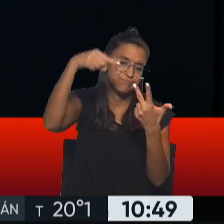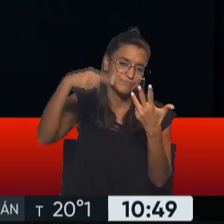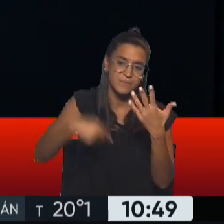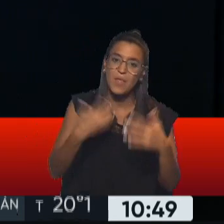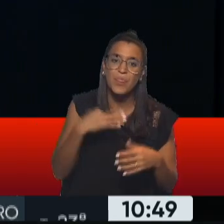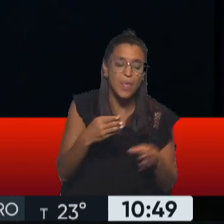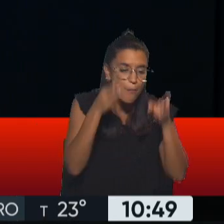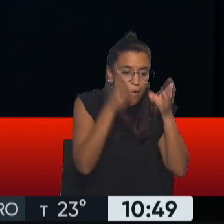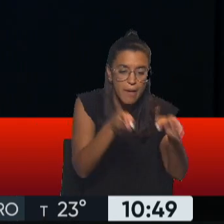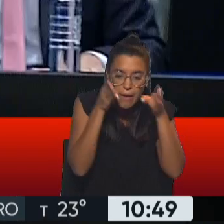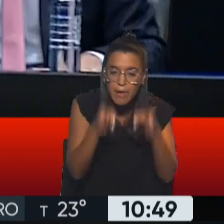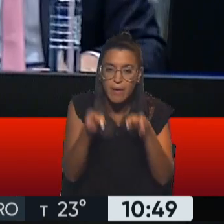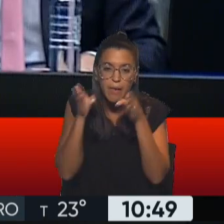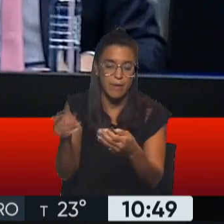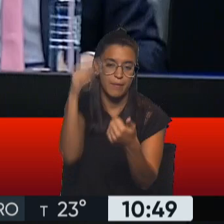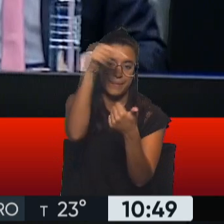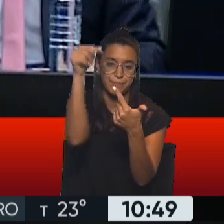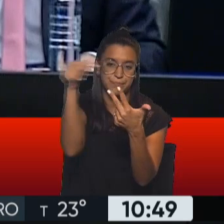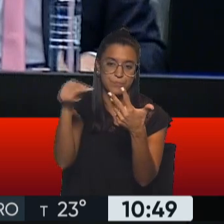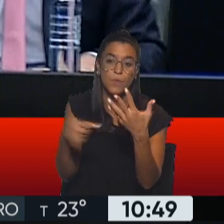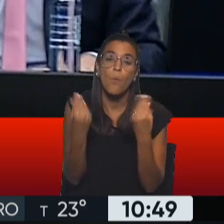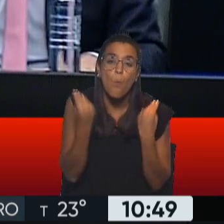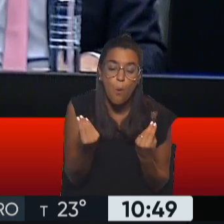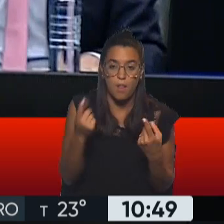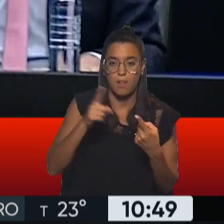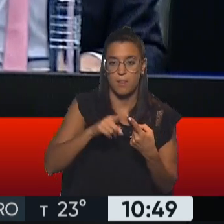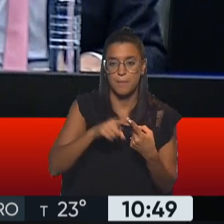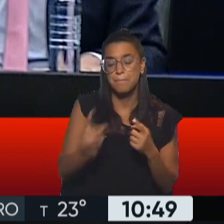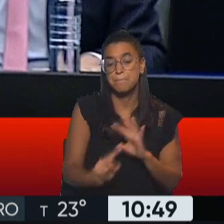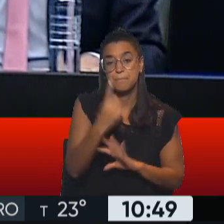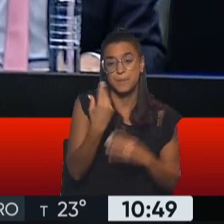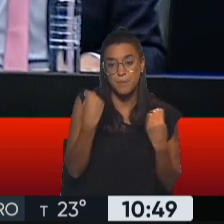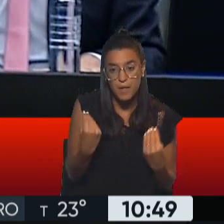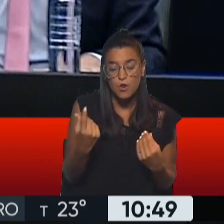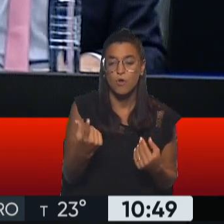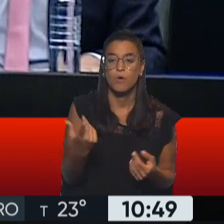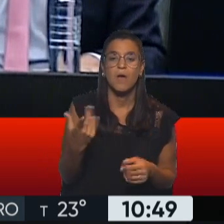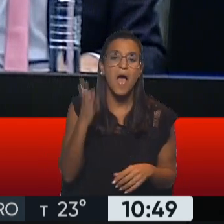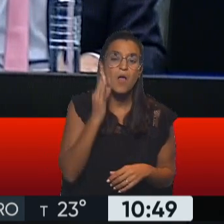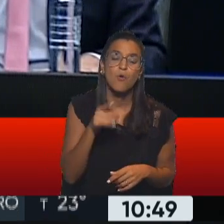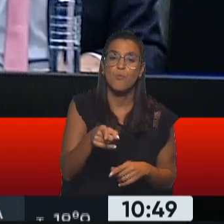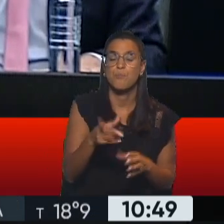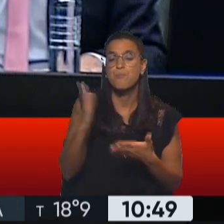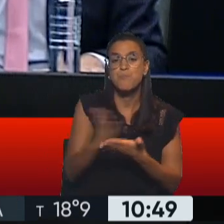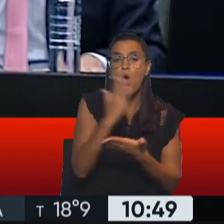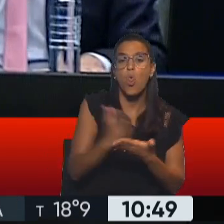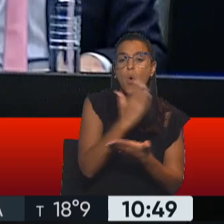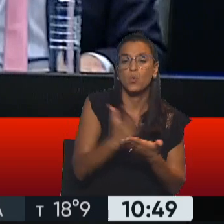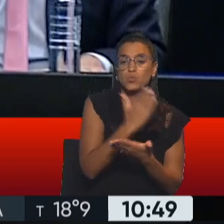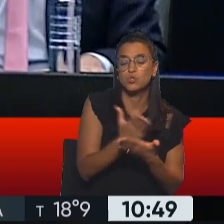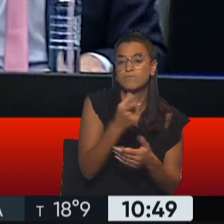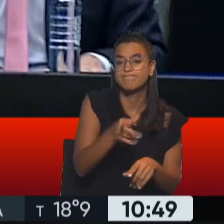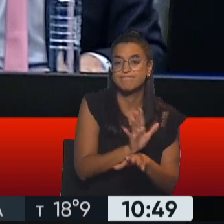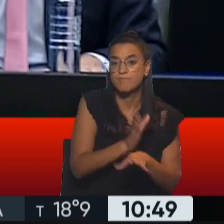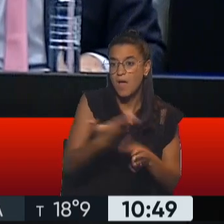todos ellos de forma concurrente. ¿Cuáles son esos factores? En primer lugar, hay un factor que es productivo. ha sido la